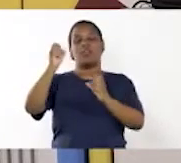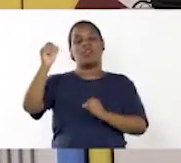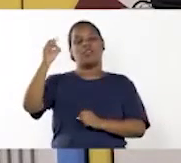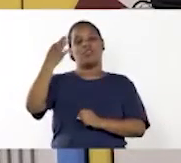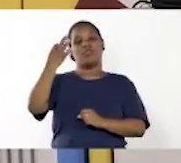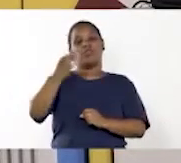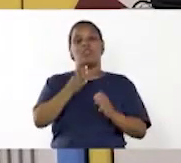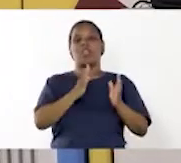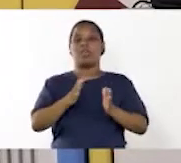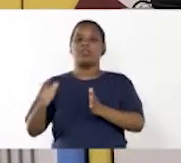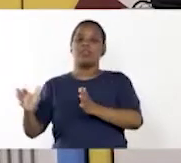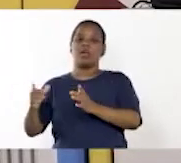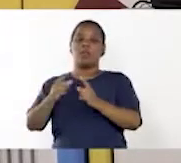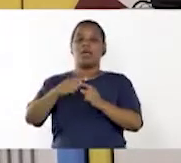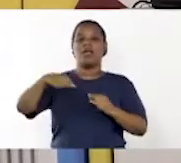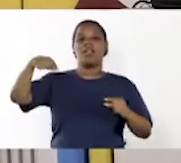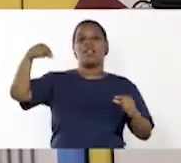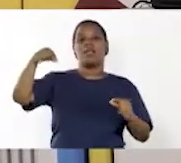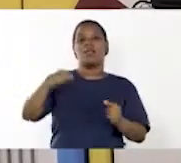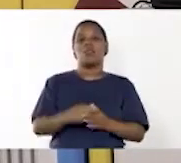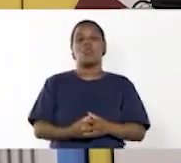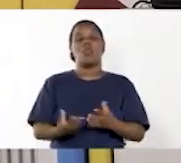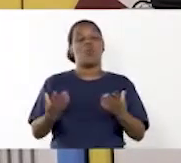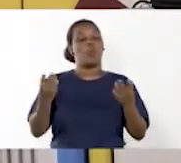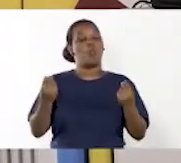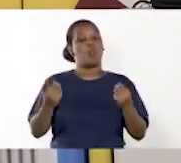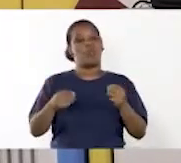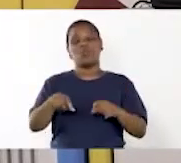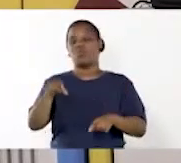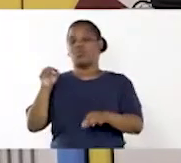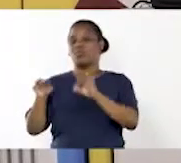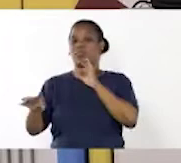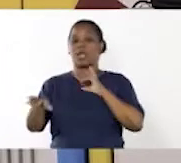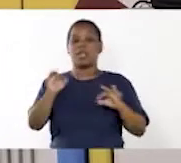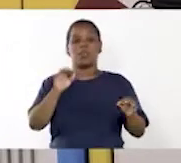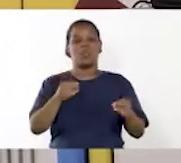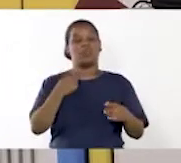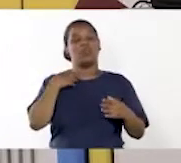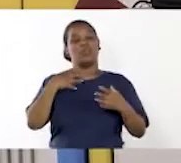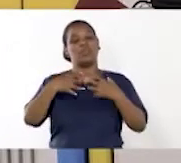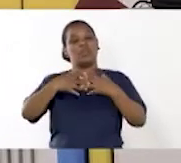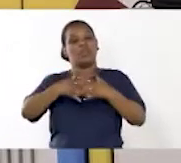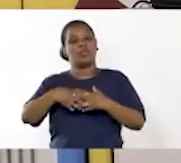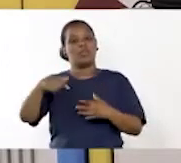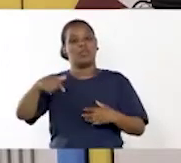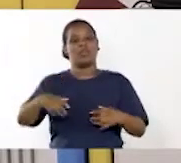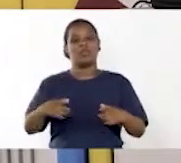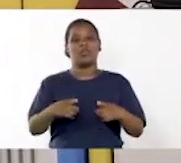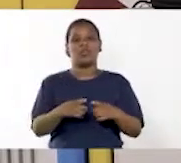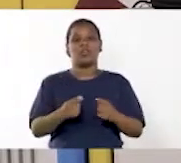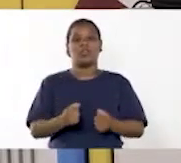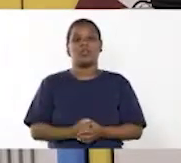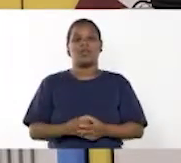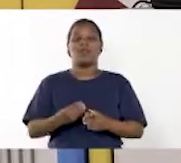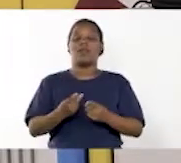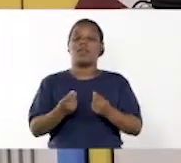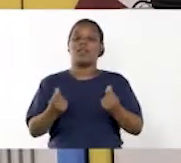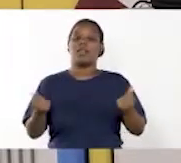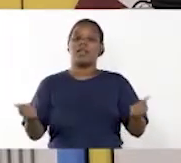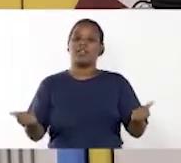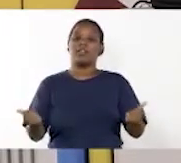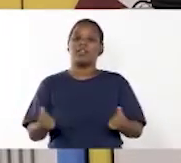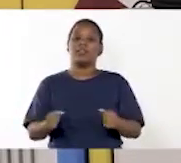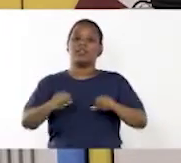de la Luna, o sea, todo un conjunto de elementos que se corresponden con esta unidad, que es la Tierra en el